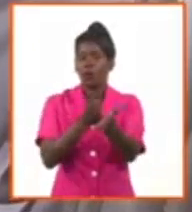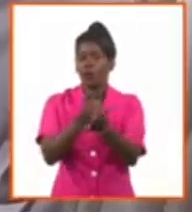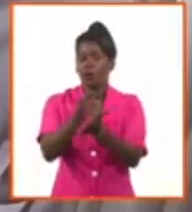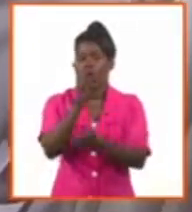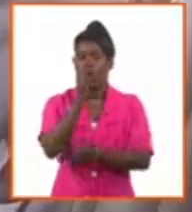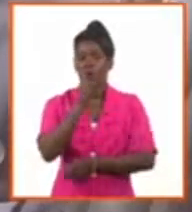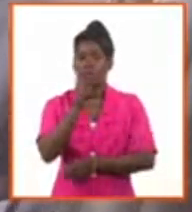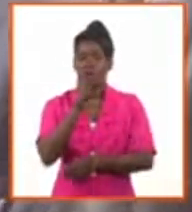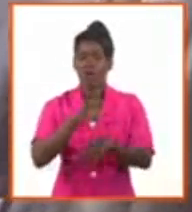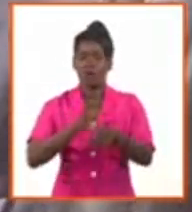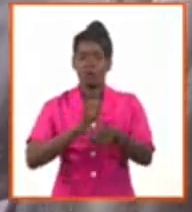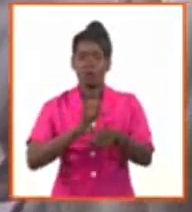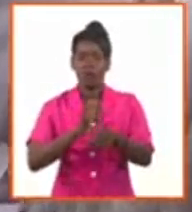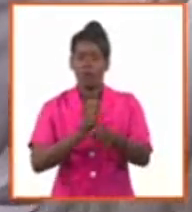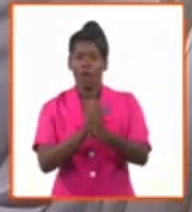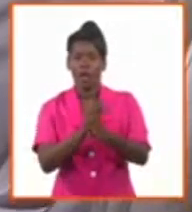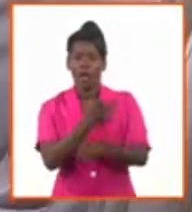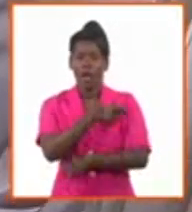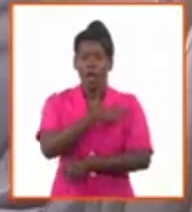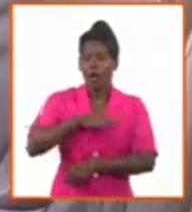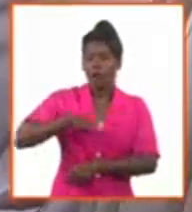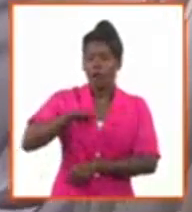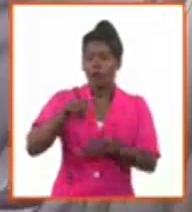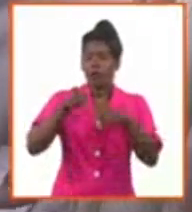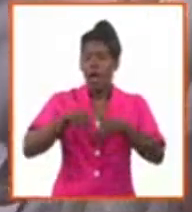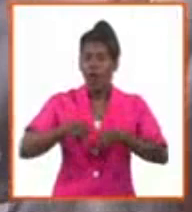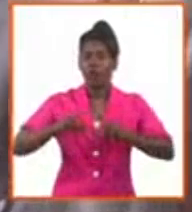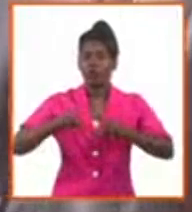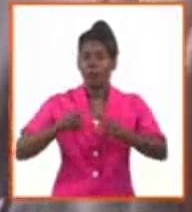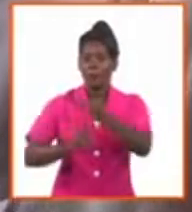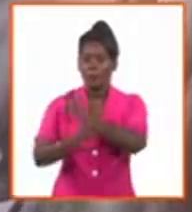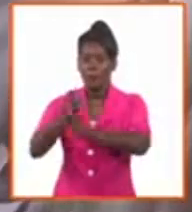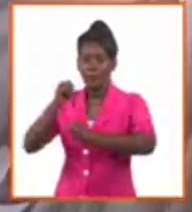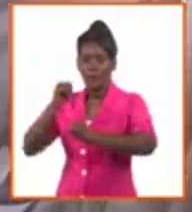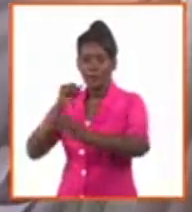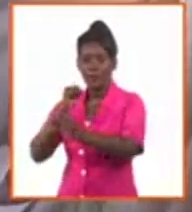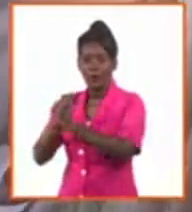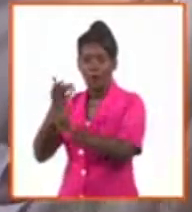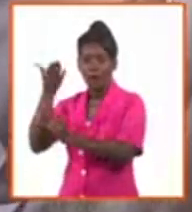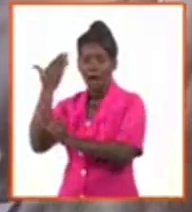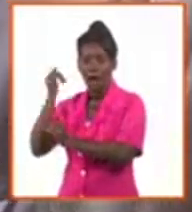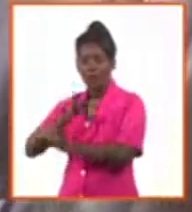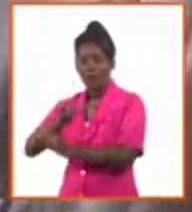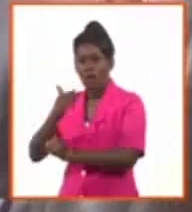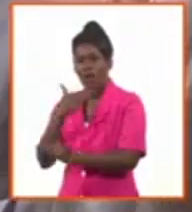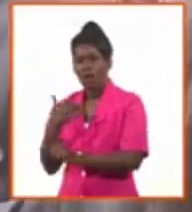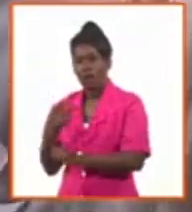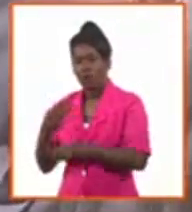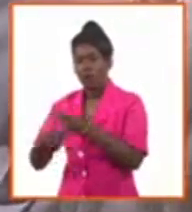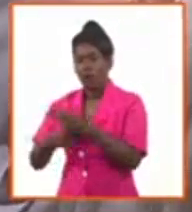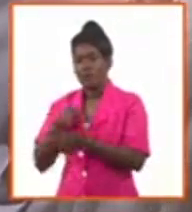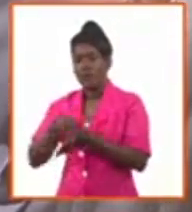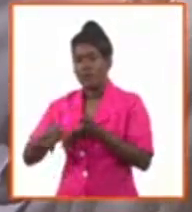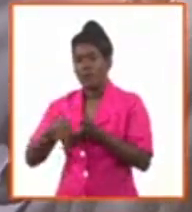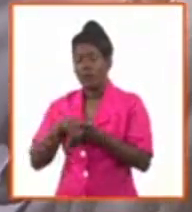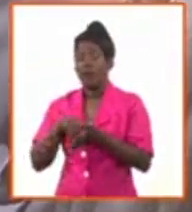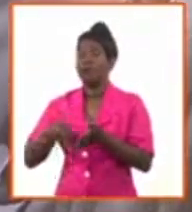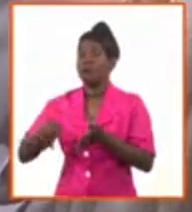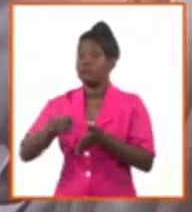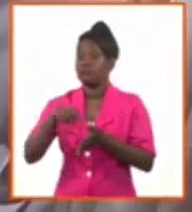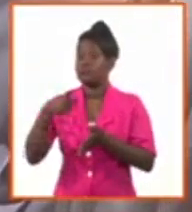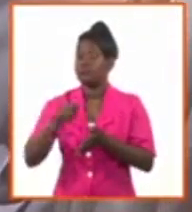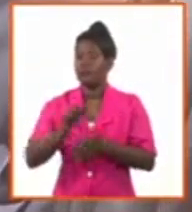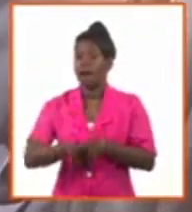a la pandemia? ¿Cómo recuperar las dinámicas de trabajo de la FEU en las nuevas circunstancias? ¿Cómo recuperar